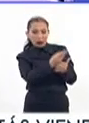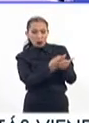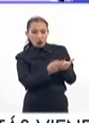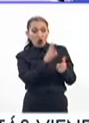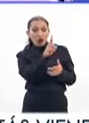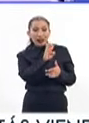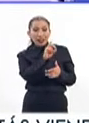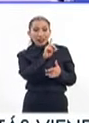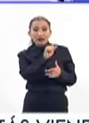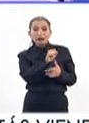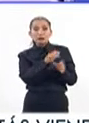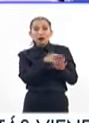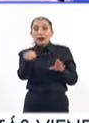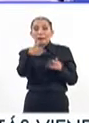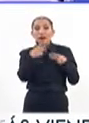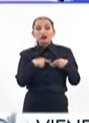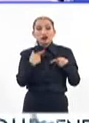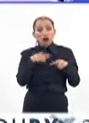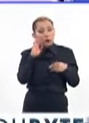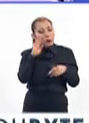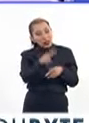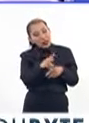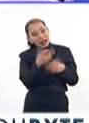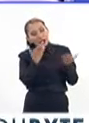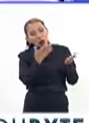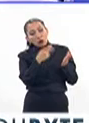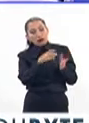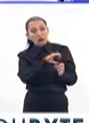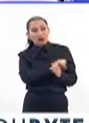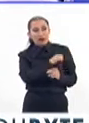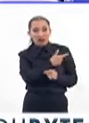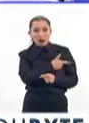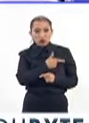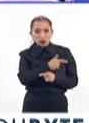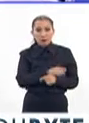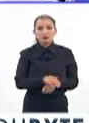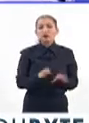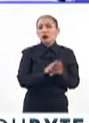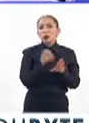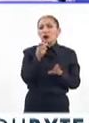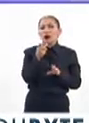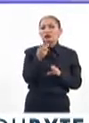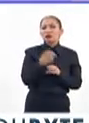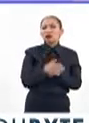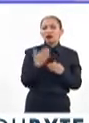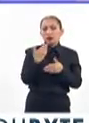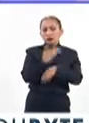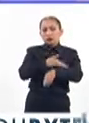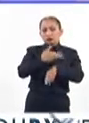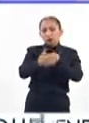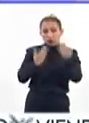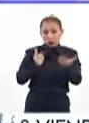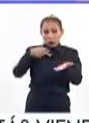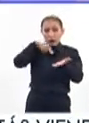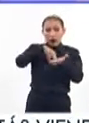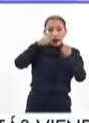redes, por ejemplo, porque es la gente la que va calificándolo con su preferencia. Cuéntame cómo es ese proceso. Es decir, te levantas, tal, como